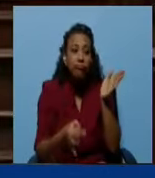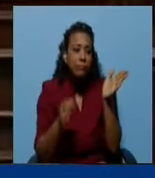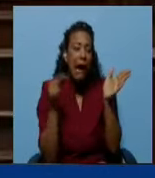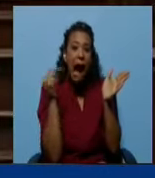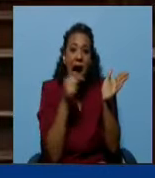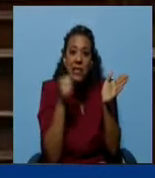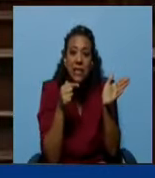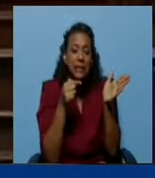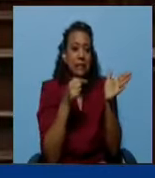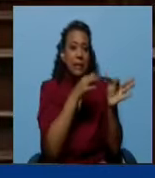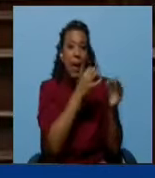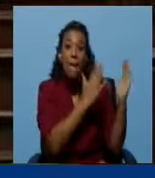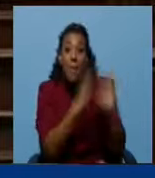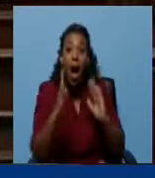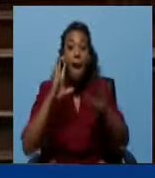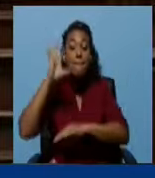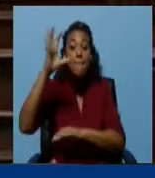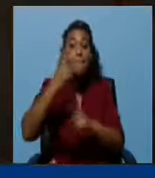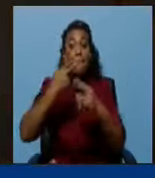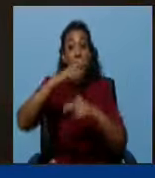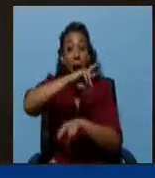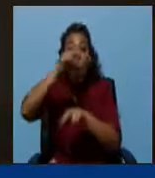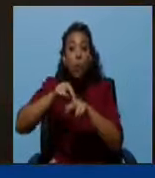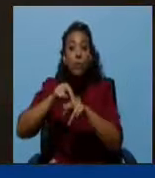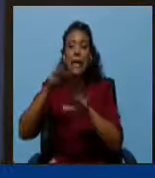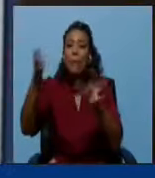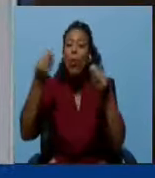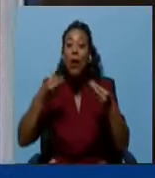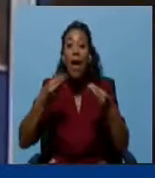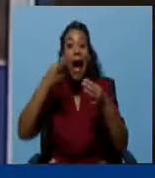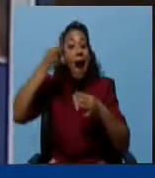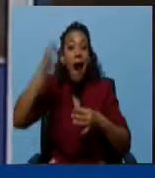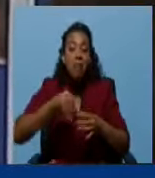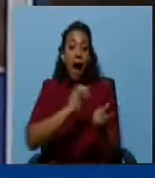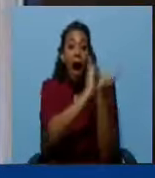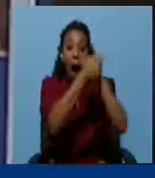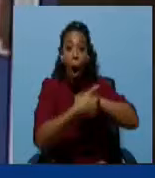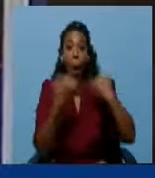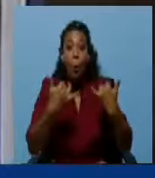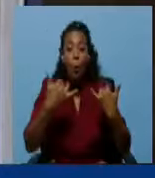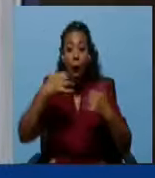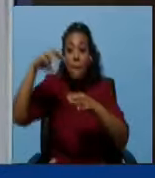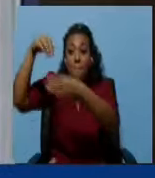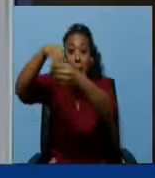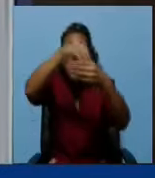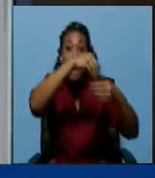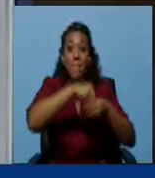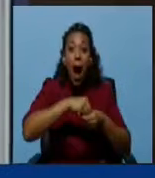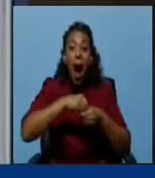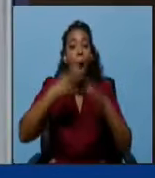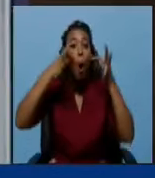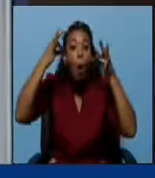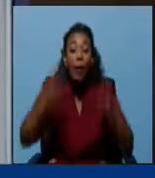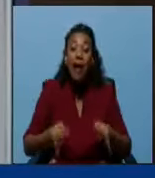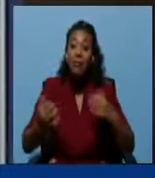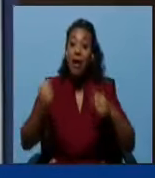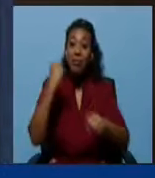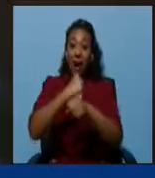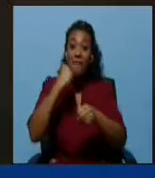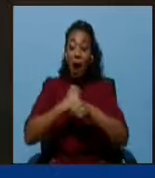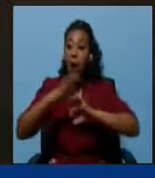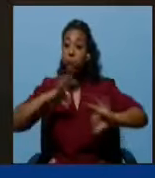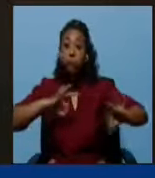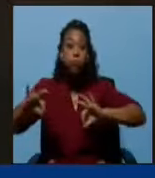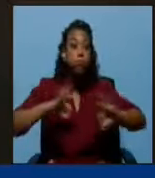precisamente, tenemos que aterrizarlo en la agenda concreta de acción por